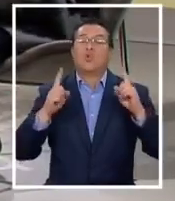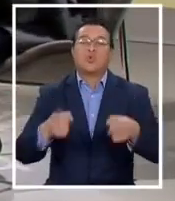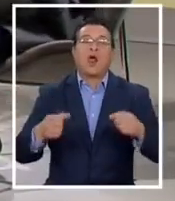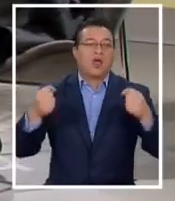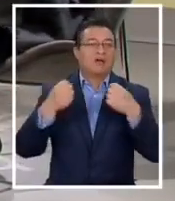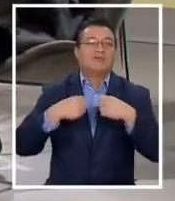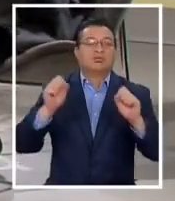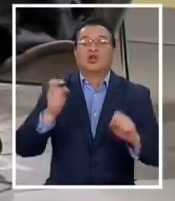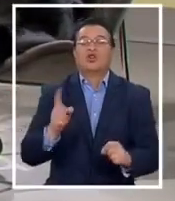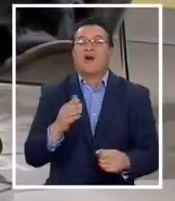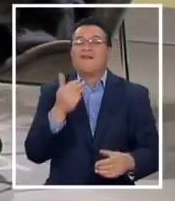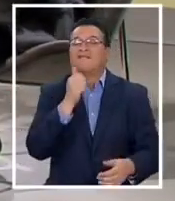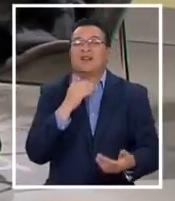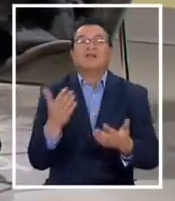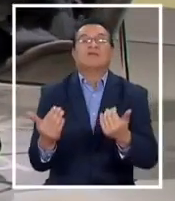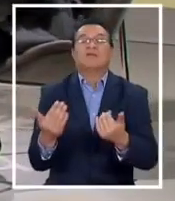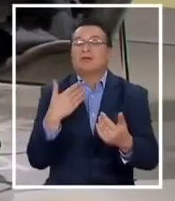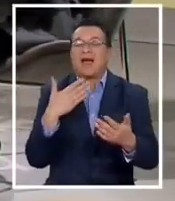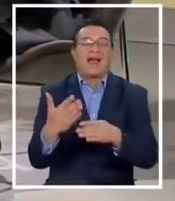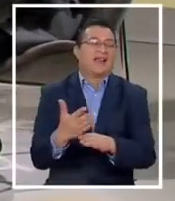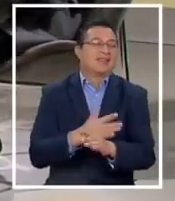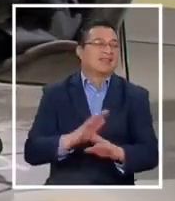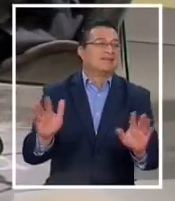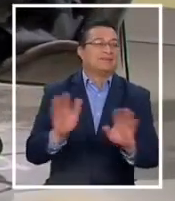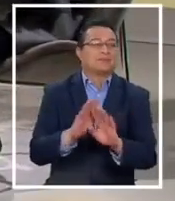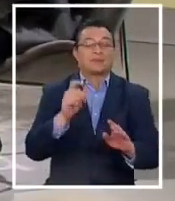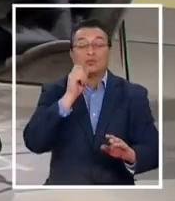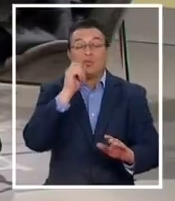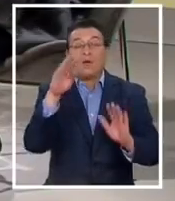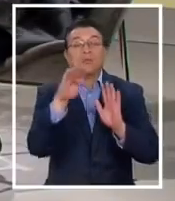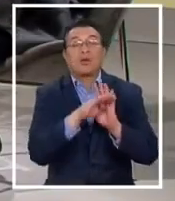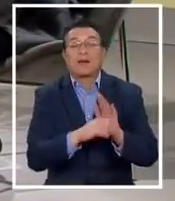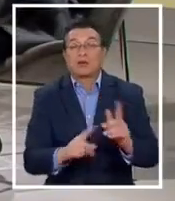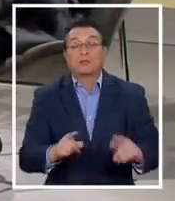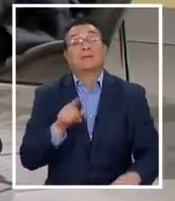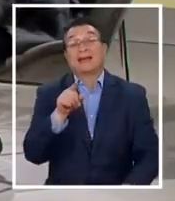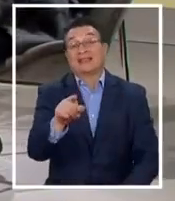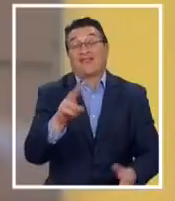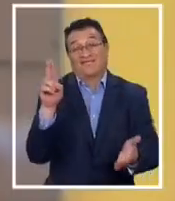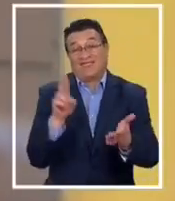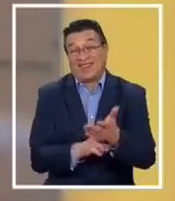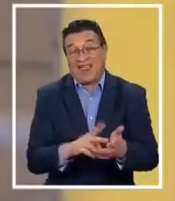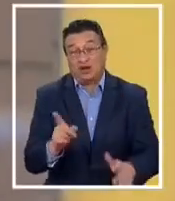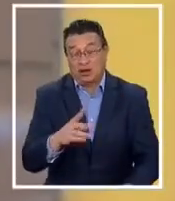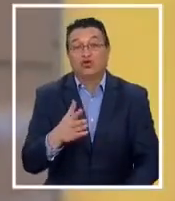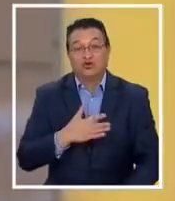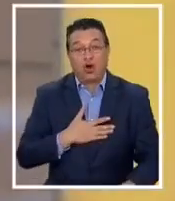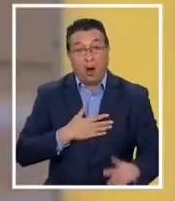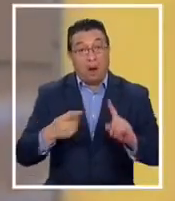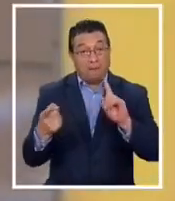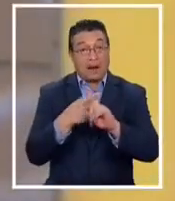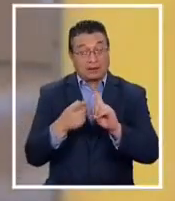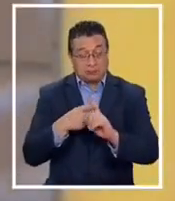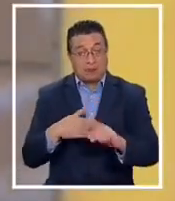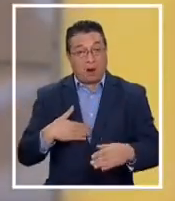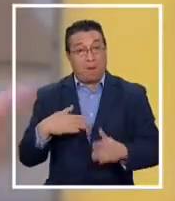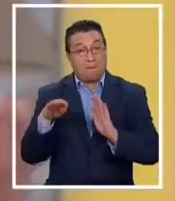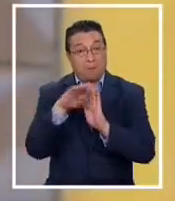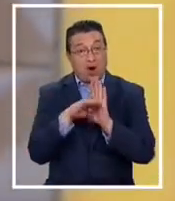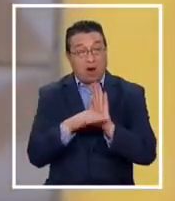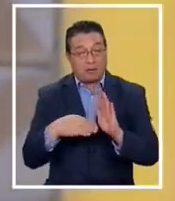casi no hacía falta discutir ex antes cuáles son los programas pero eso es la verdad puede lograr es y ver el proceso el programa